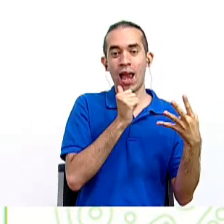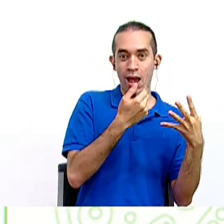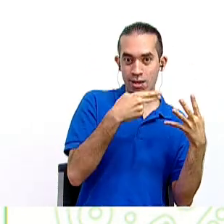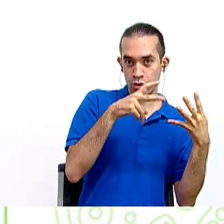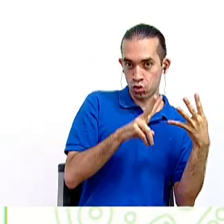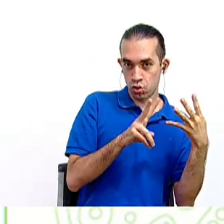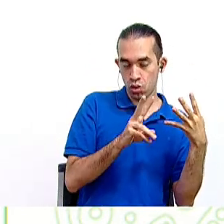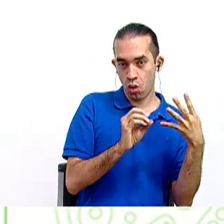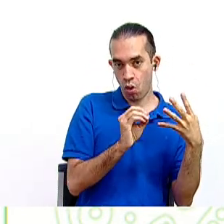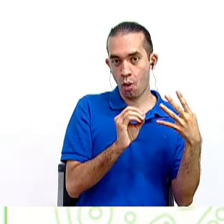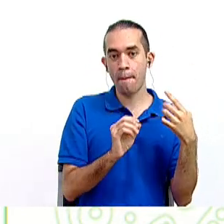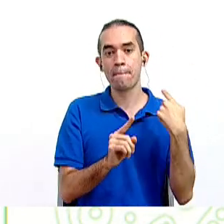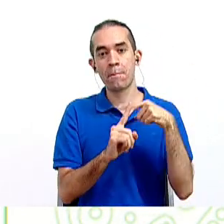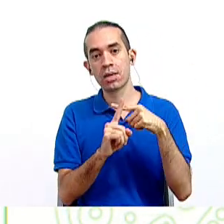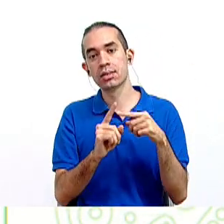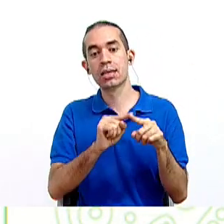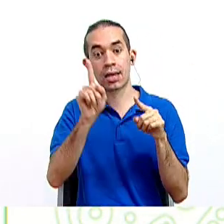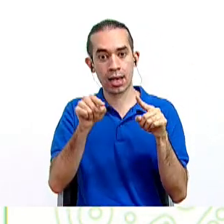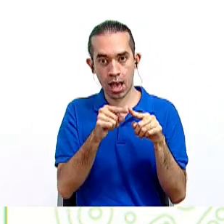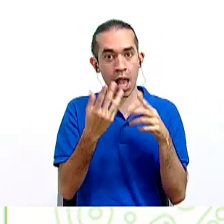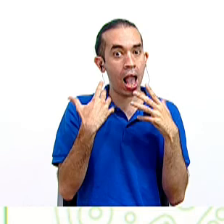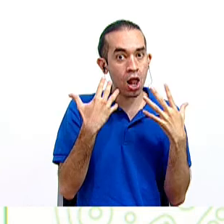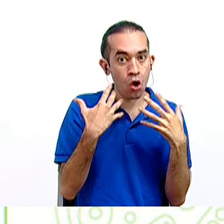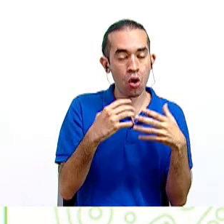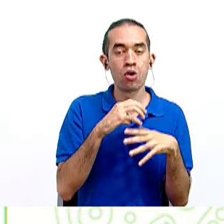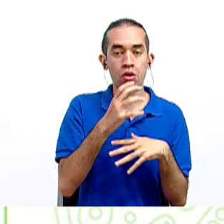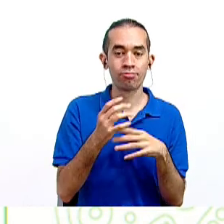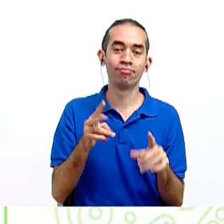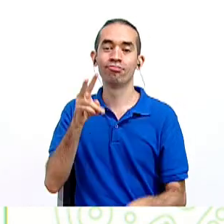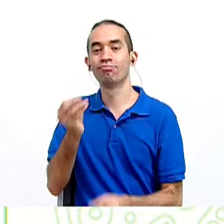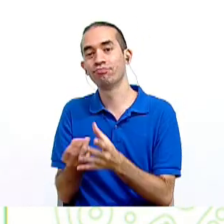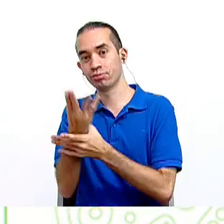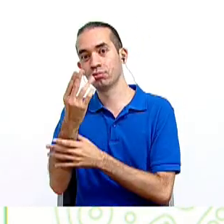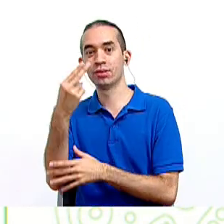presencia de calor y me produce hidrógeno y oxígeno.